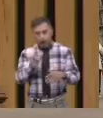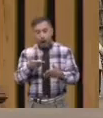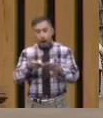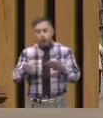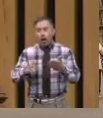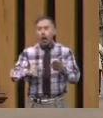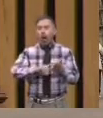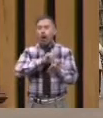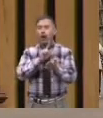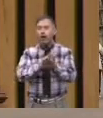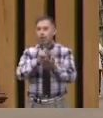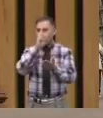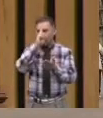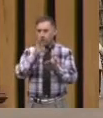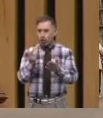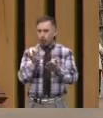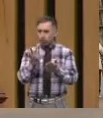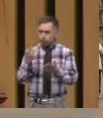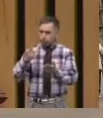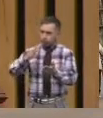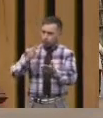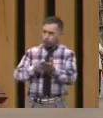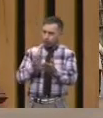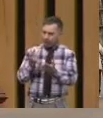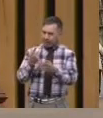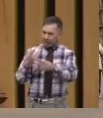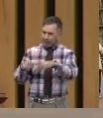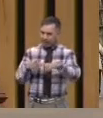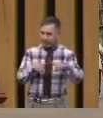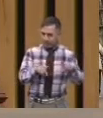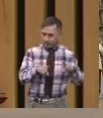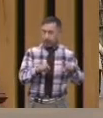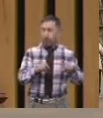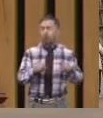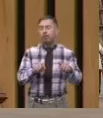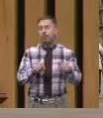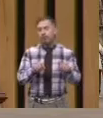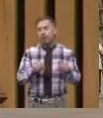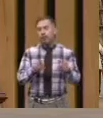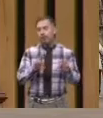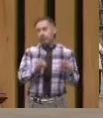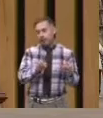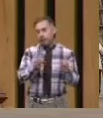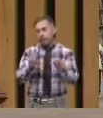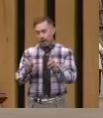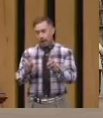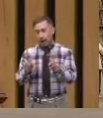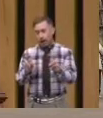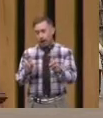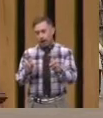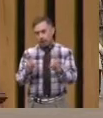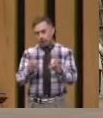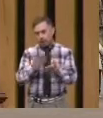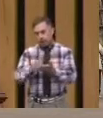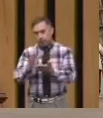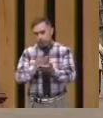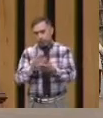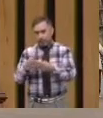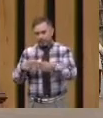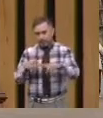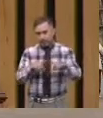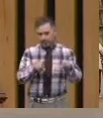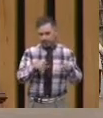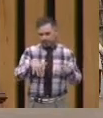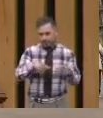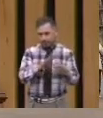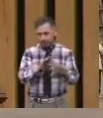jurídicas distintas que incluso se encuentran en fracciones también distintas, como ya señalaba. Así, a